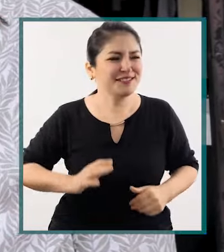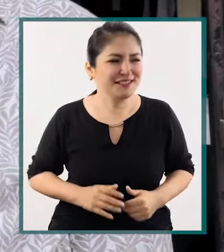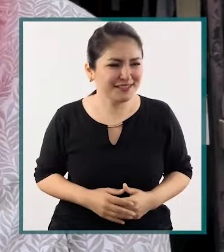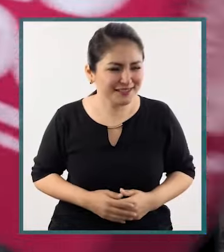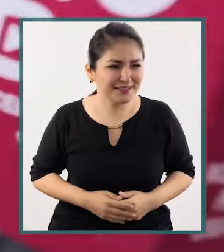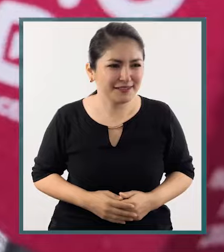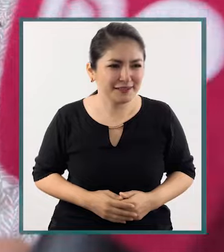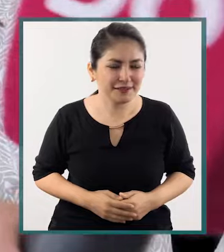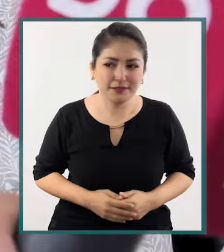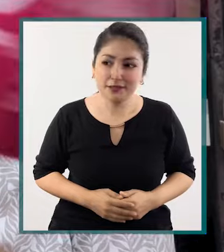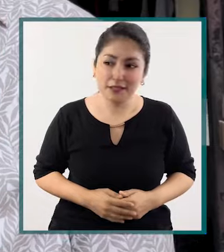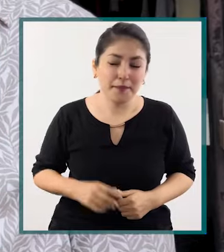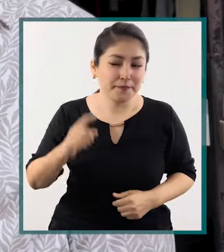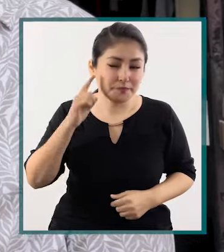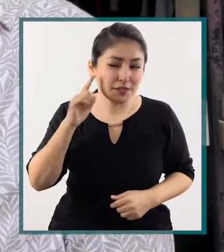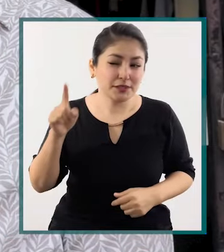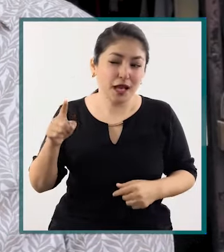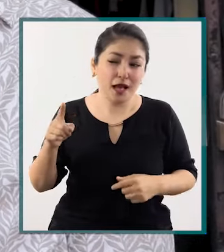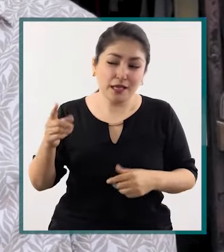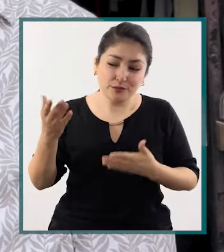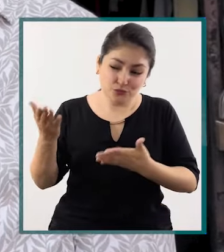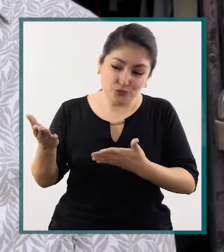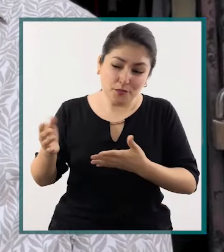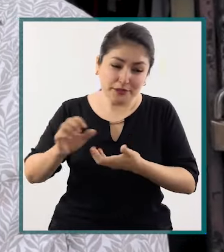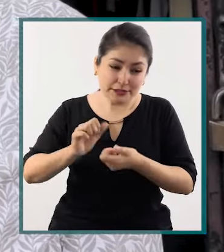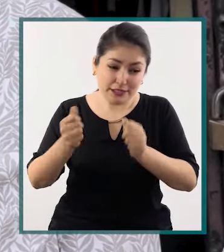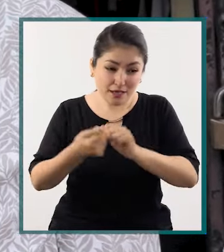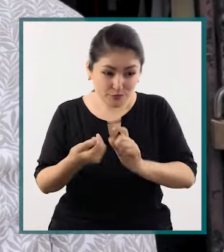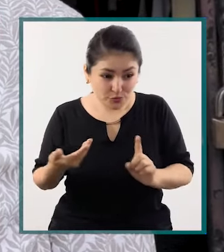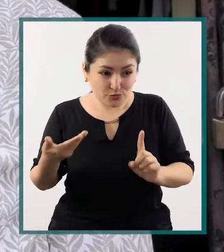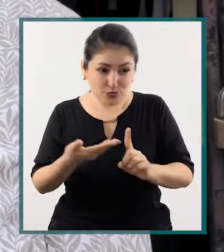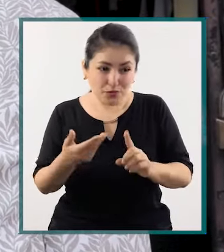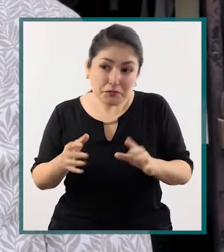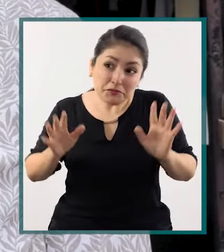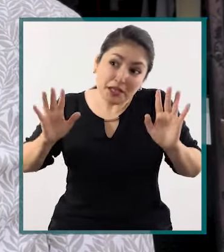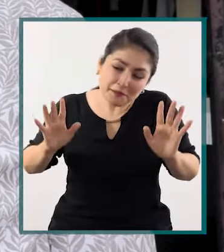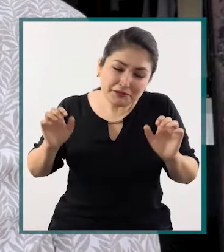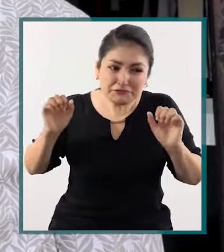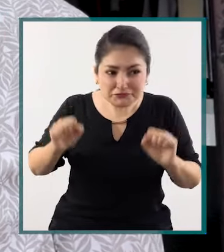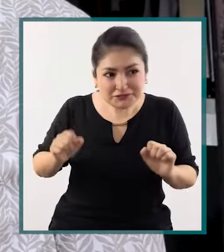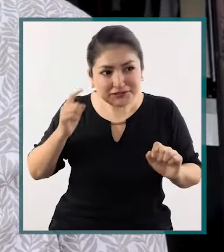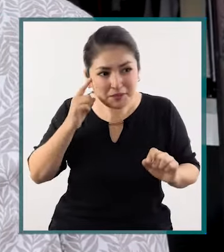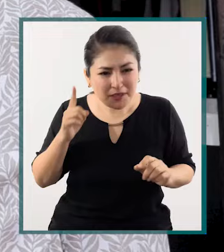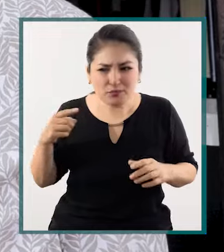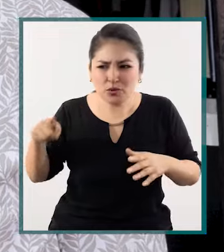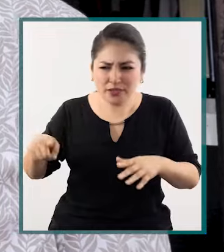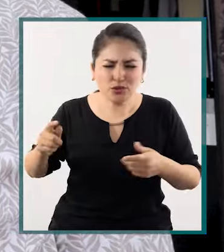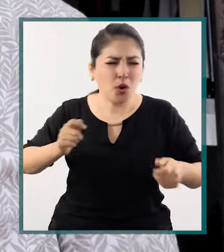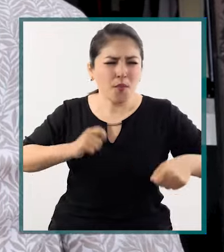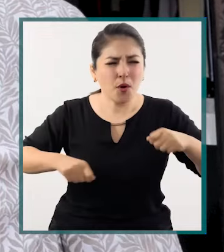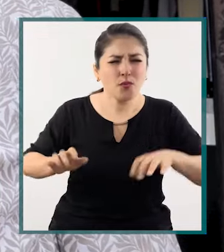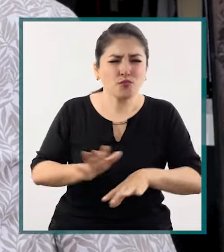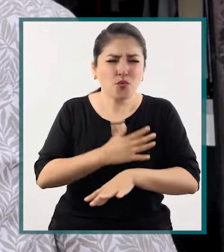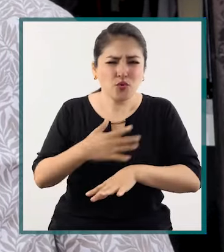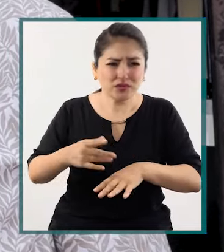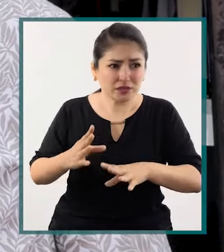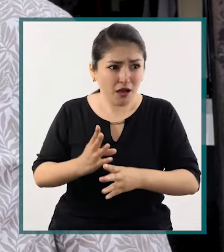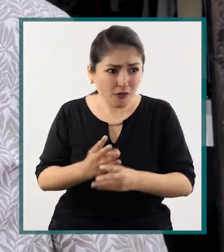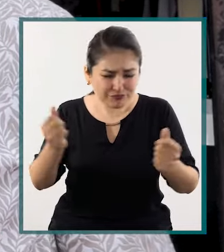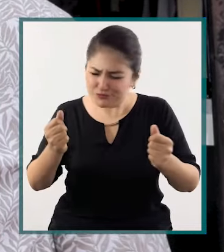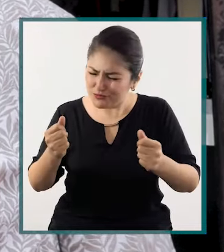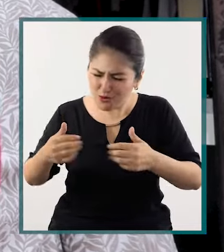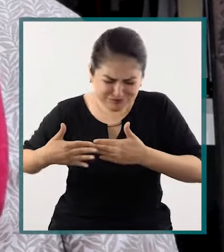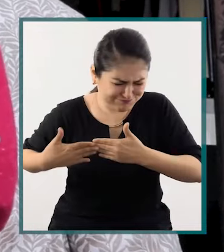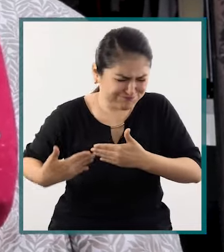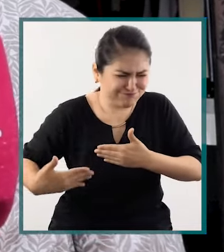más. El sucesor, dice tu hermana. Claro, así es, seguimos con este. Este legado tiene que continuar porque esa magia, el encanto y